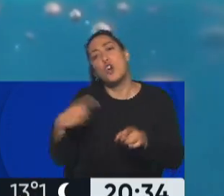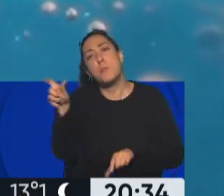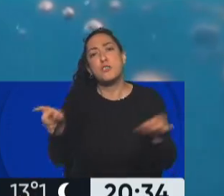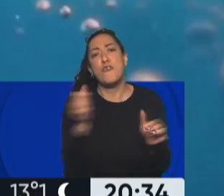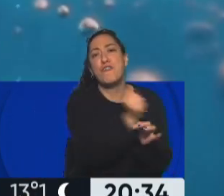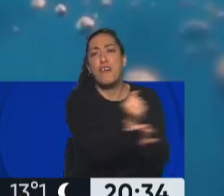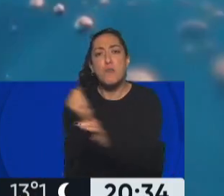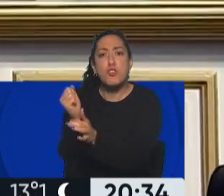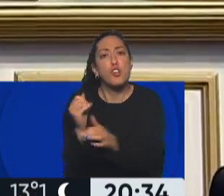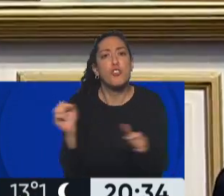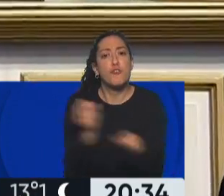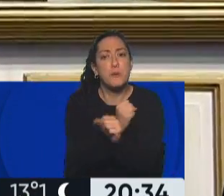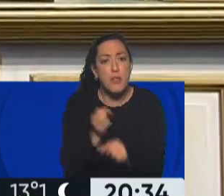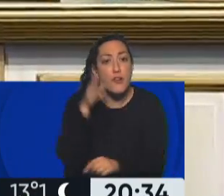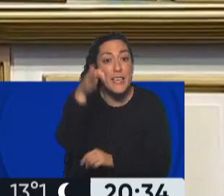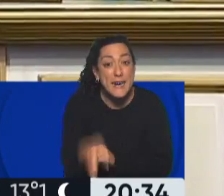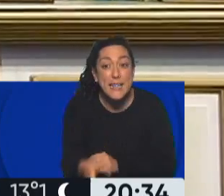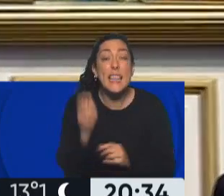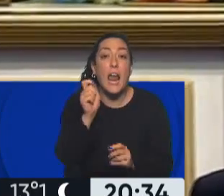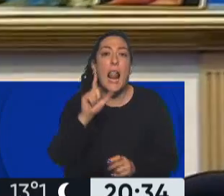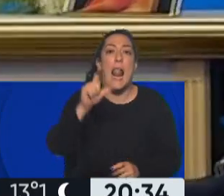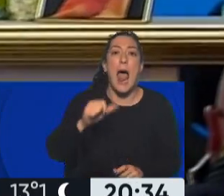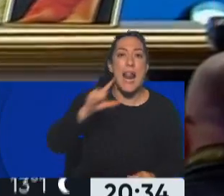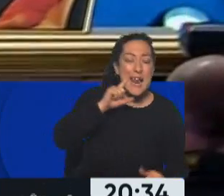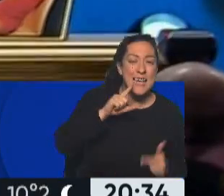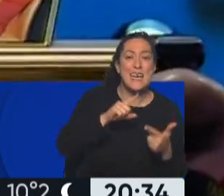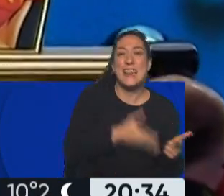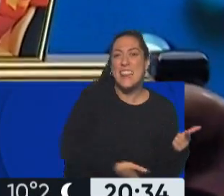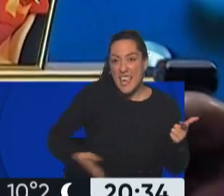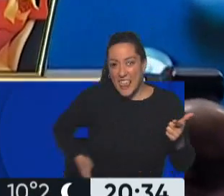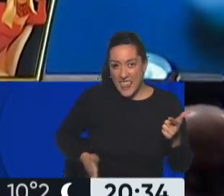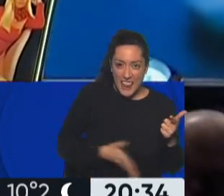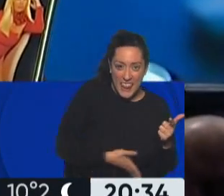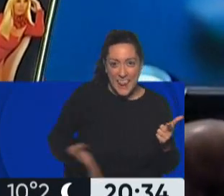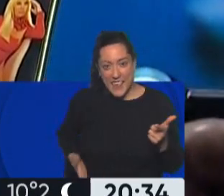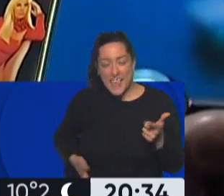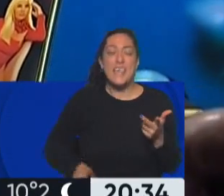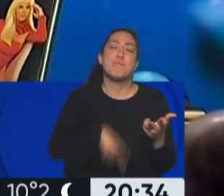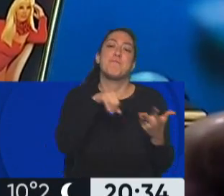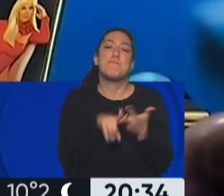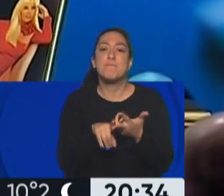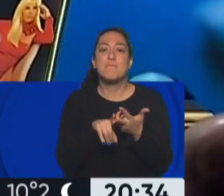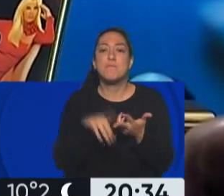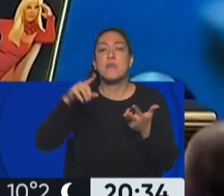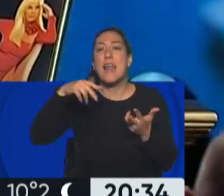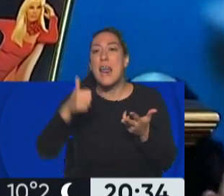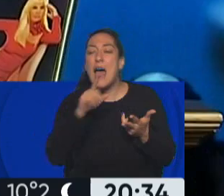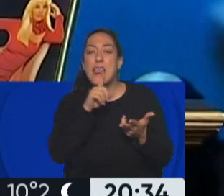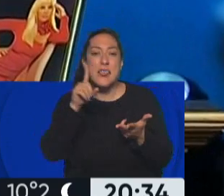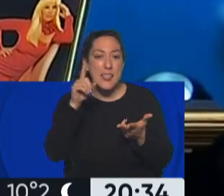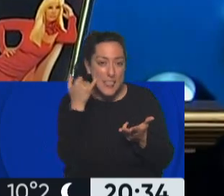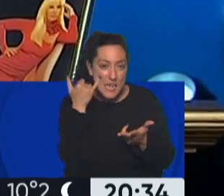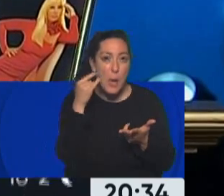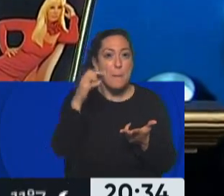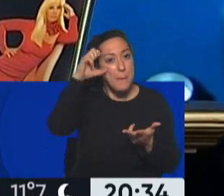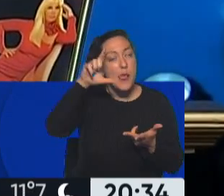famosos están confirmados? Bueno, Lali, va a estar Tini Stoessel y también de afuera quien viene, Nati Peluso. Y